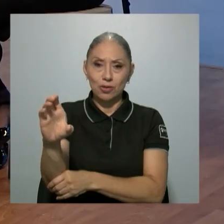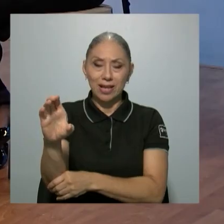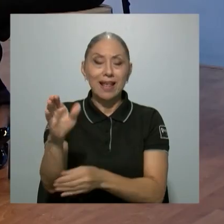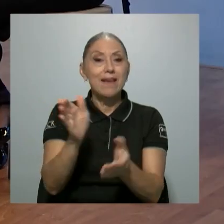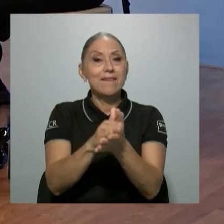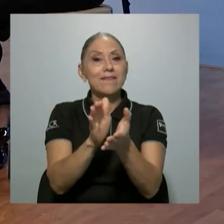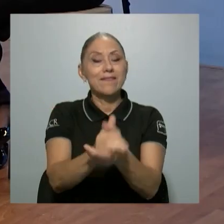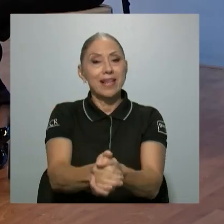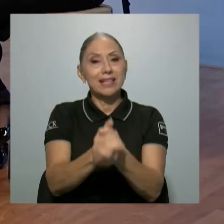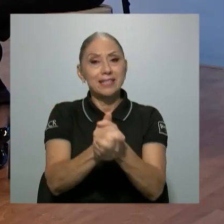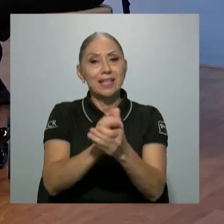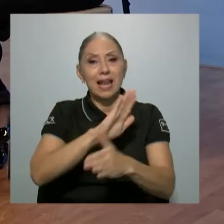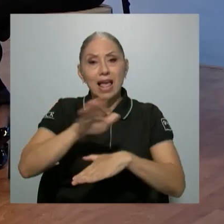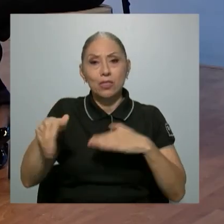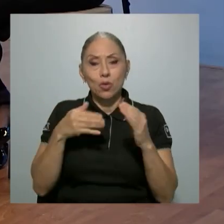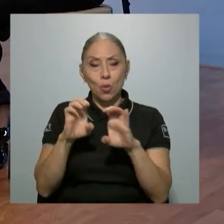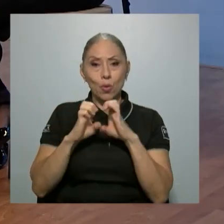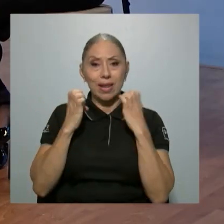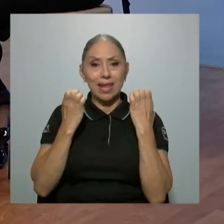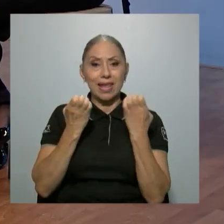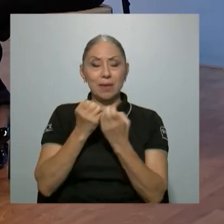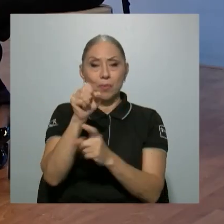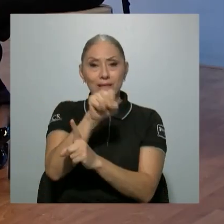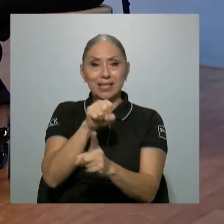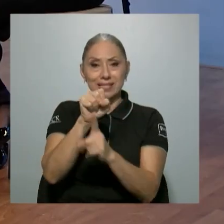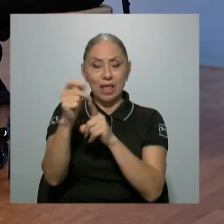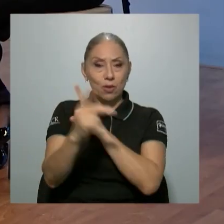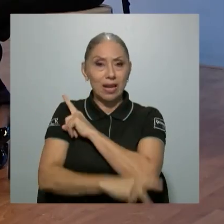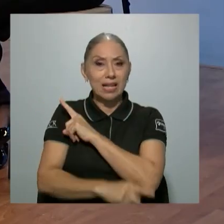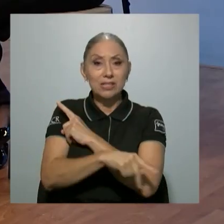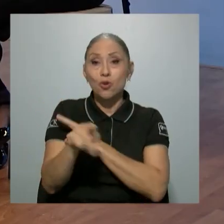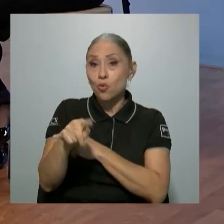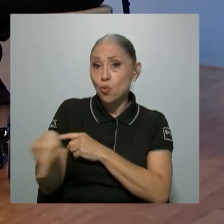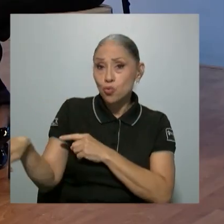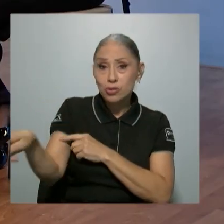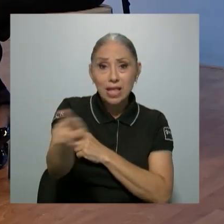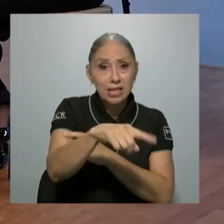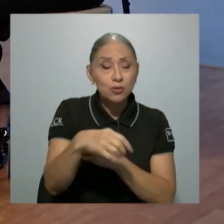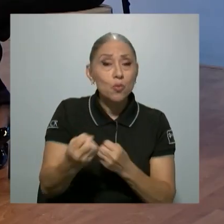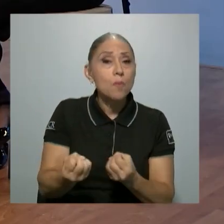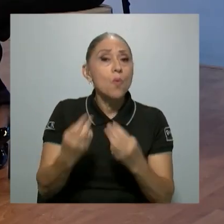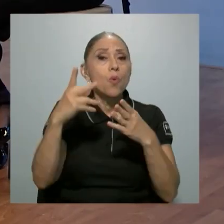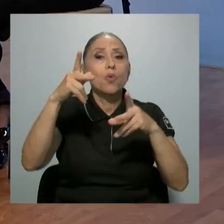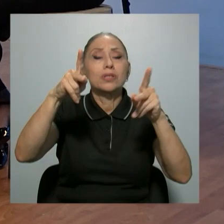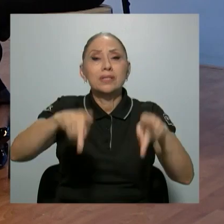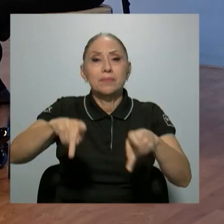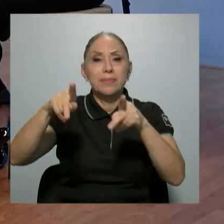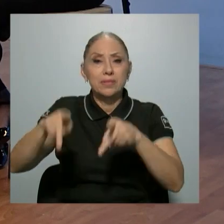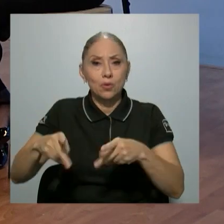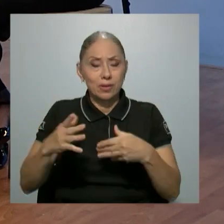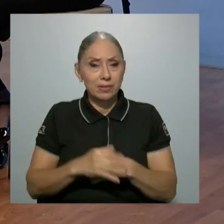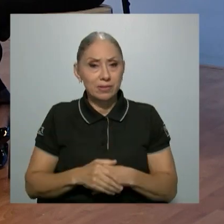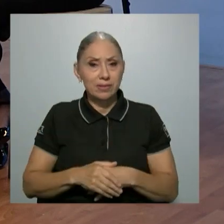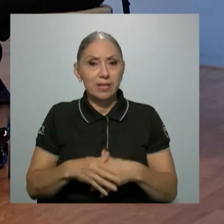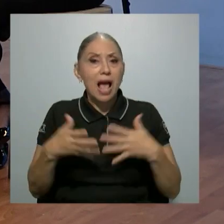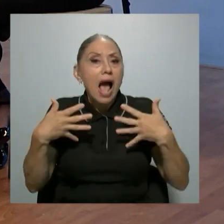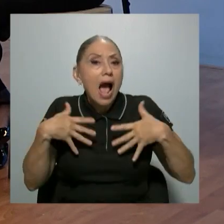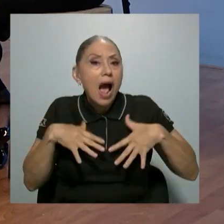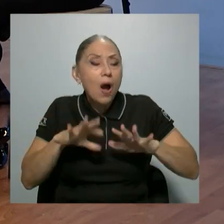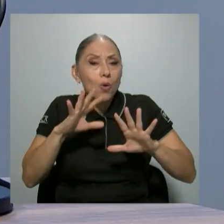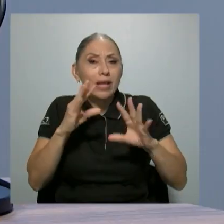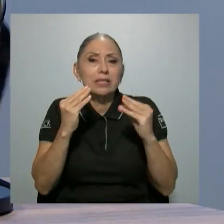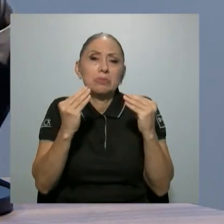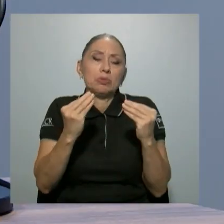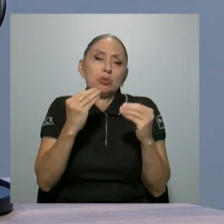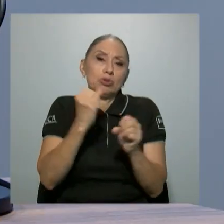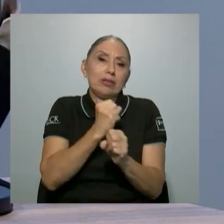ustedes son multitudes, aunque el trabajo es demasiado, pero también hay muchas